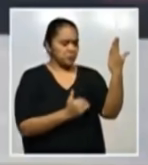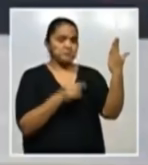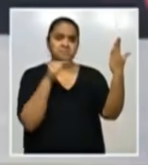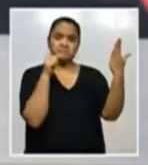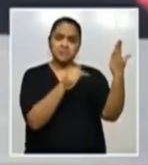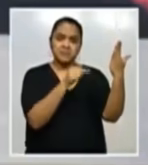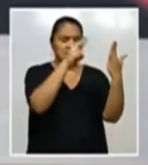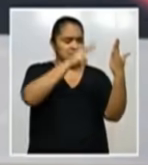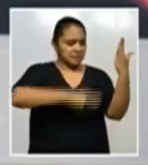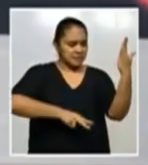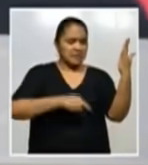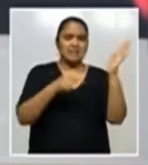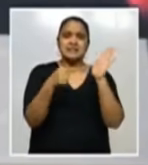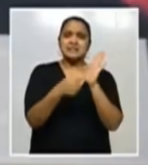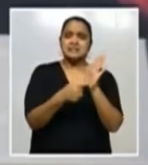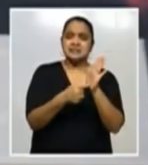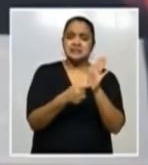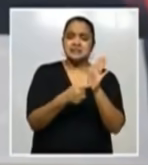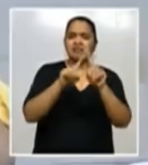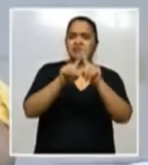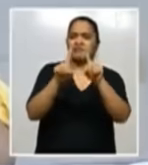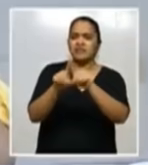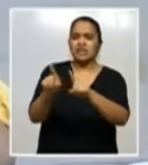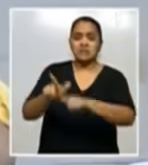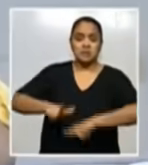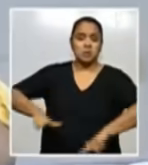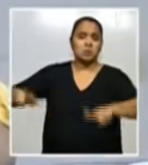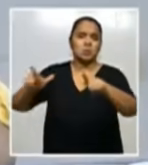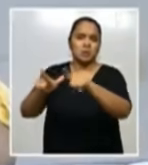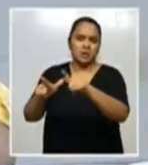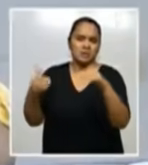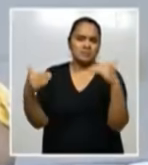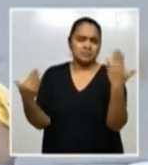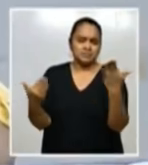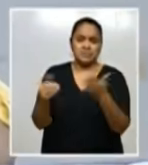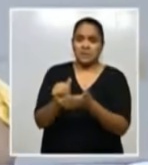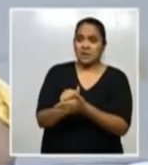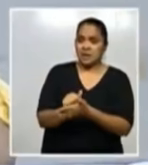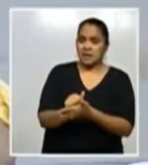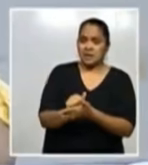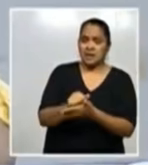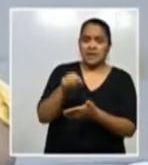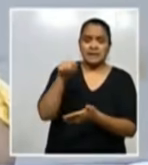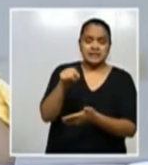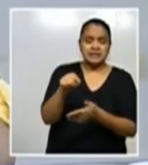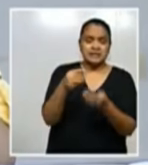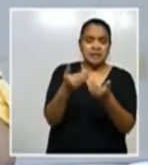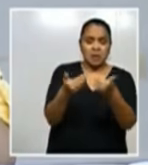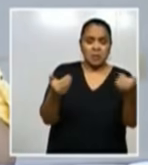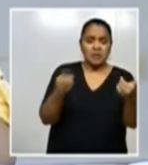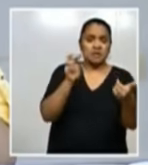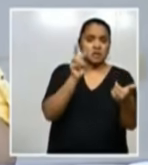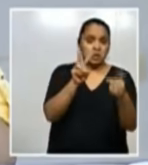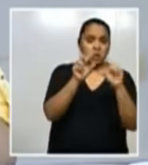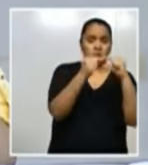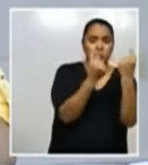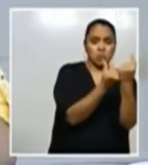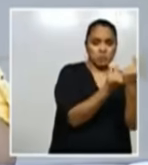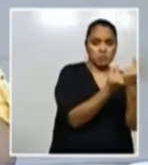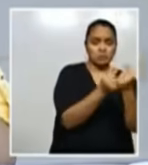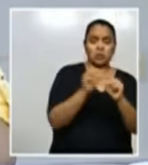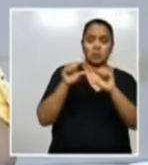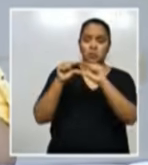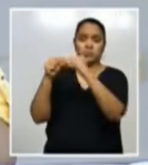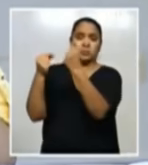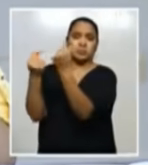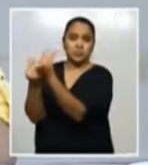protocolos aprobados. Ahora, el abordaje que vamos a hacer y vamos a empezar ahorita se va a dividir en dos. En los sistémicos, que son estos,